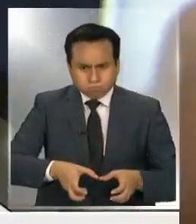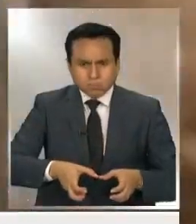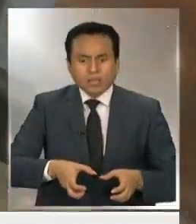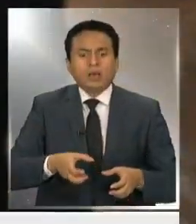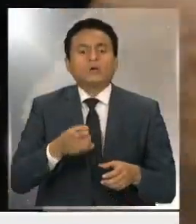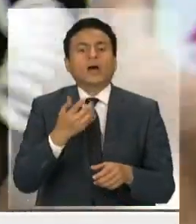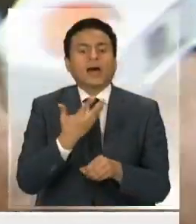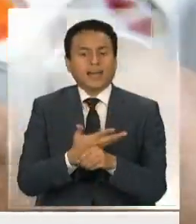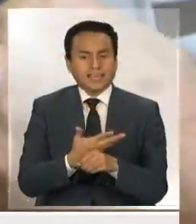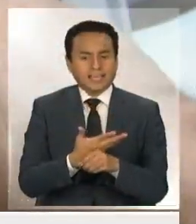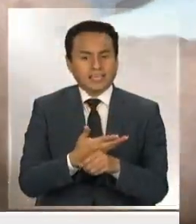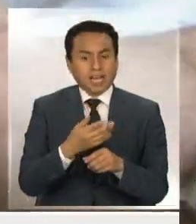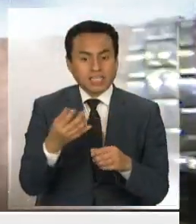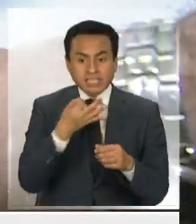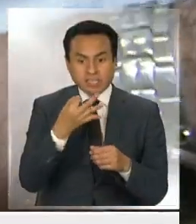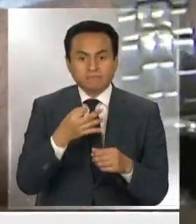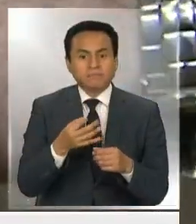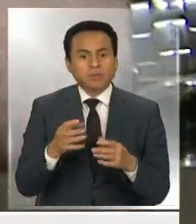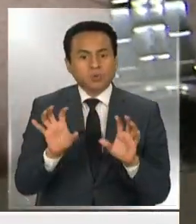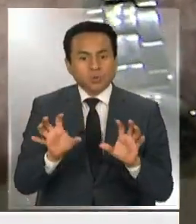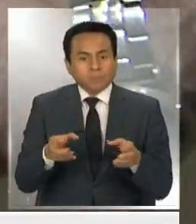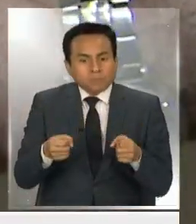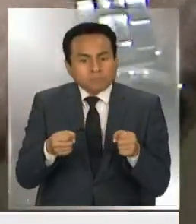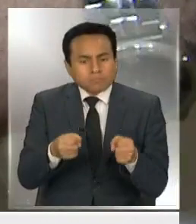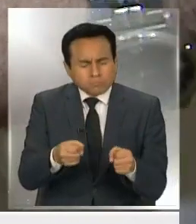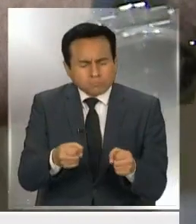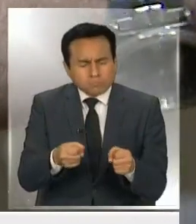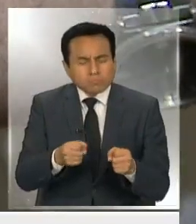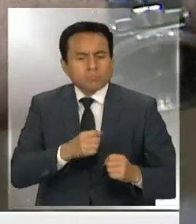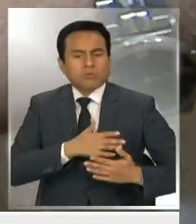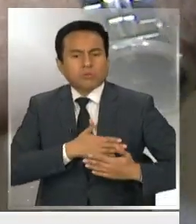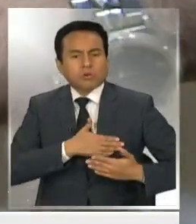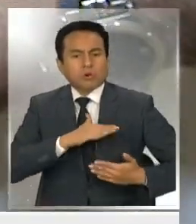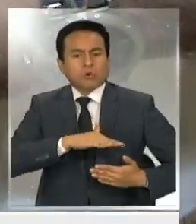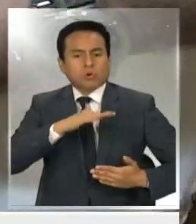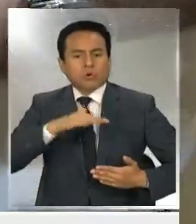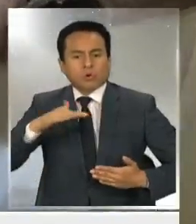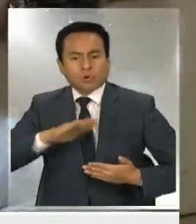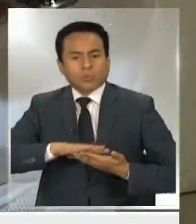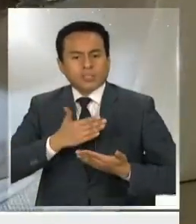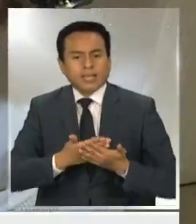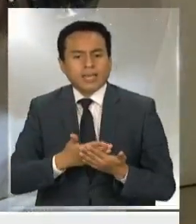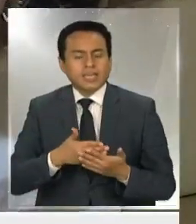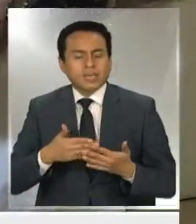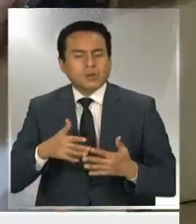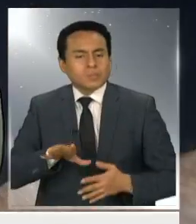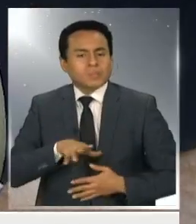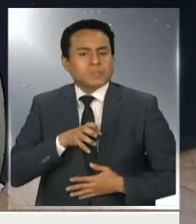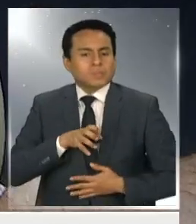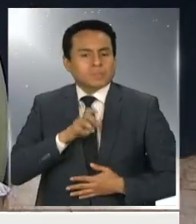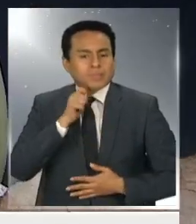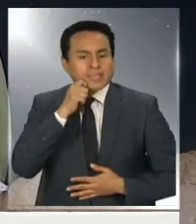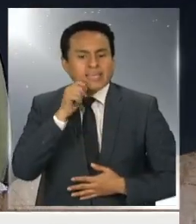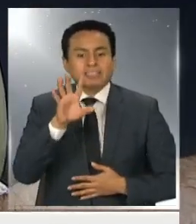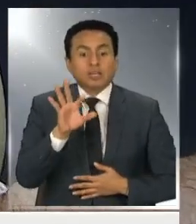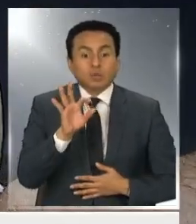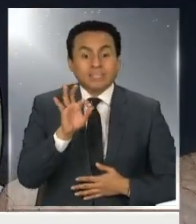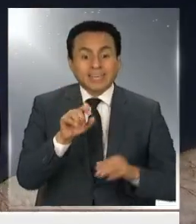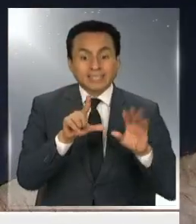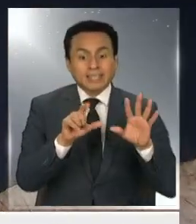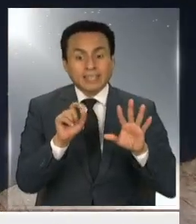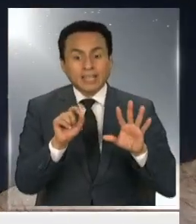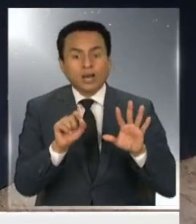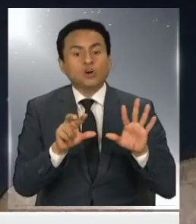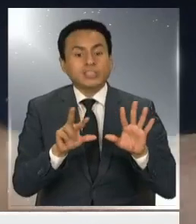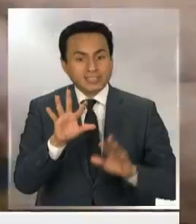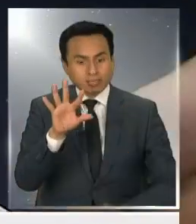pone y va a detectar, ¿ya?, el ritmo cardíaco, que aquí estoy con ropa, pero de todos modos algo se ve. 50,